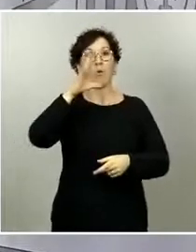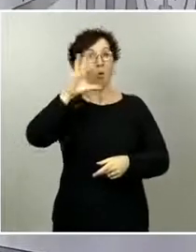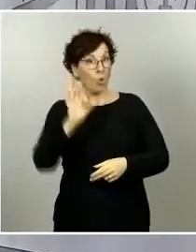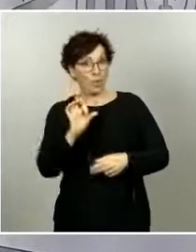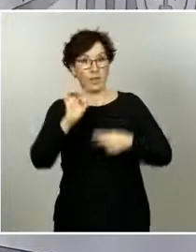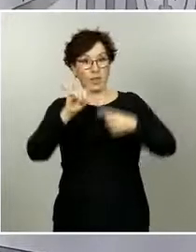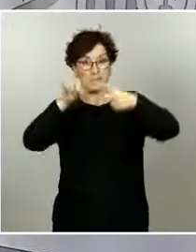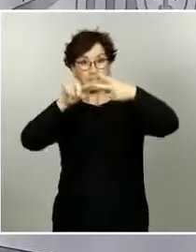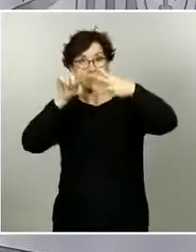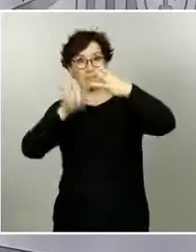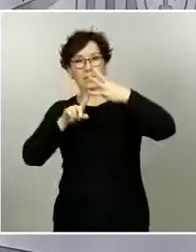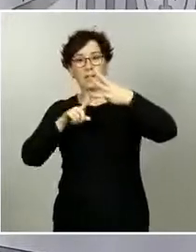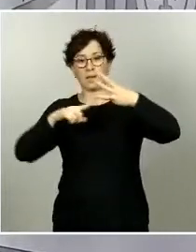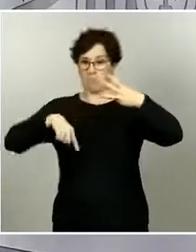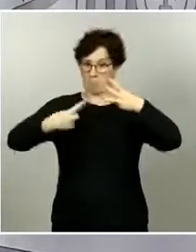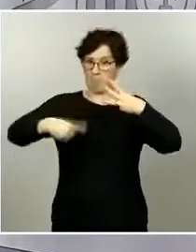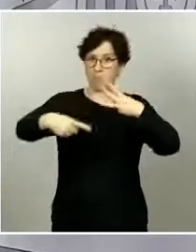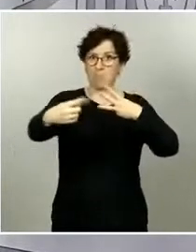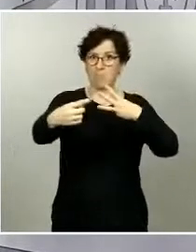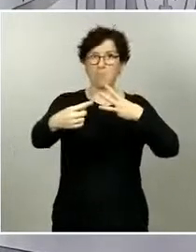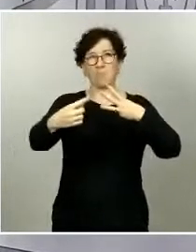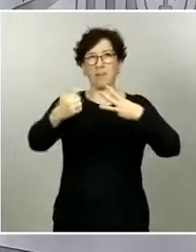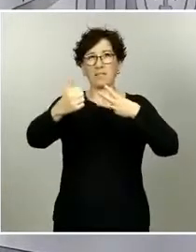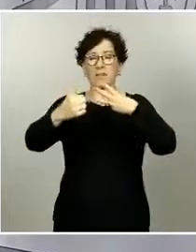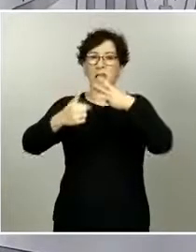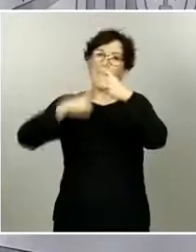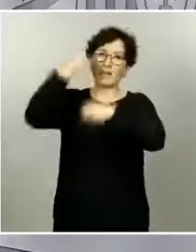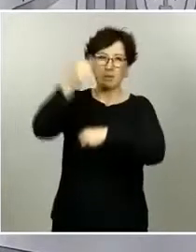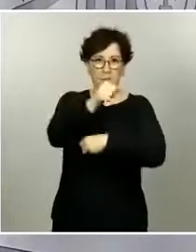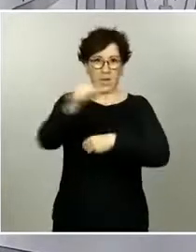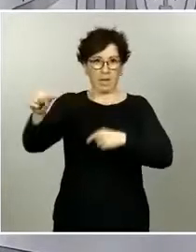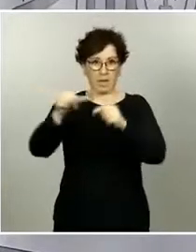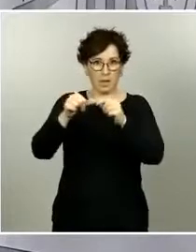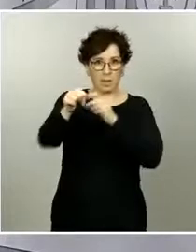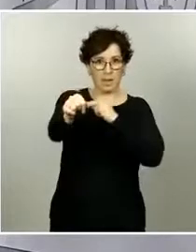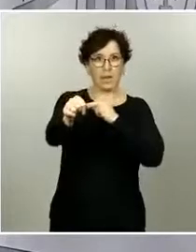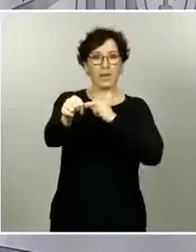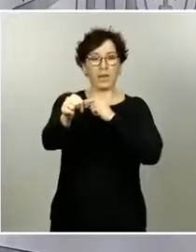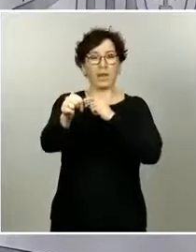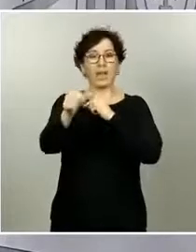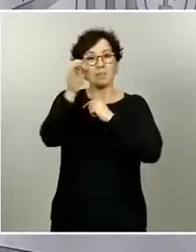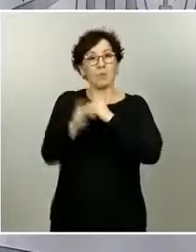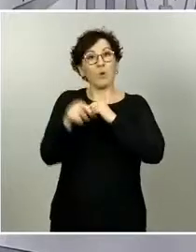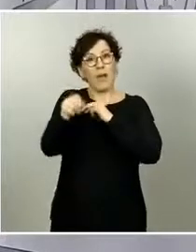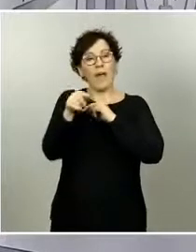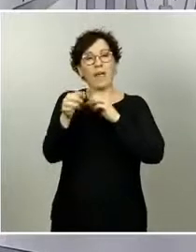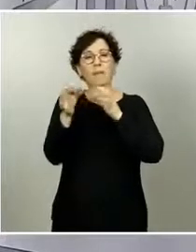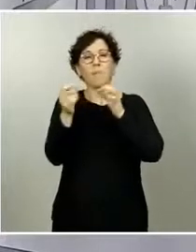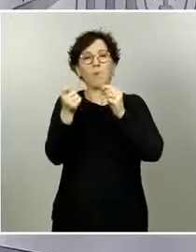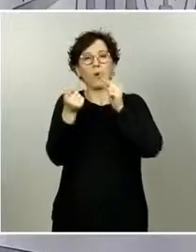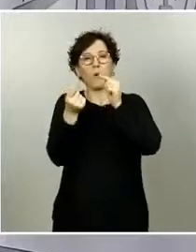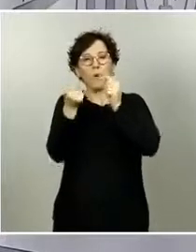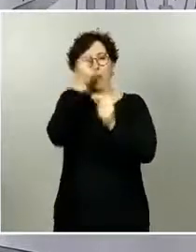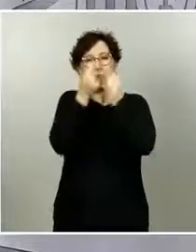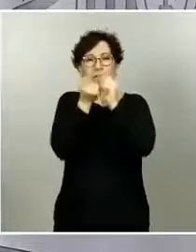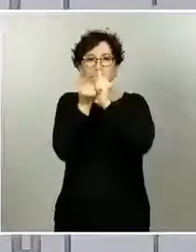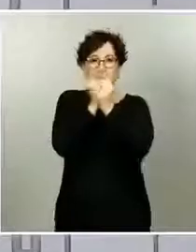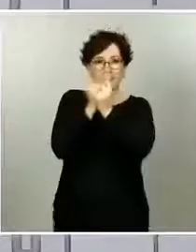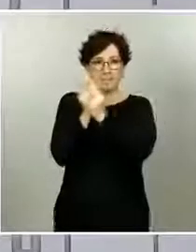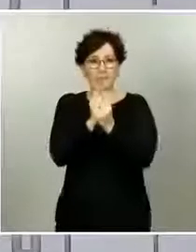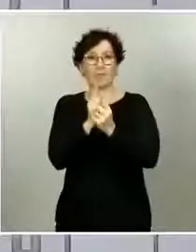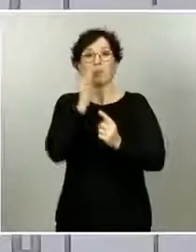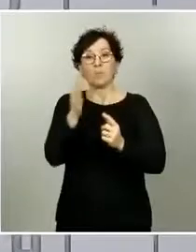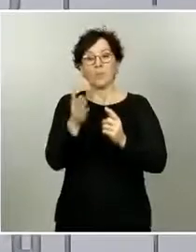como de hospitalización como de UCIs, se seguirán dando en el futuro, en los próximos días, a partir de la semana que viene, en la que,